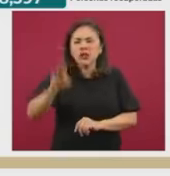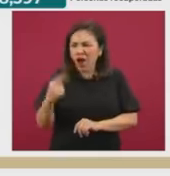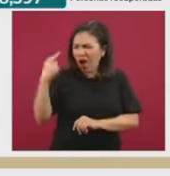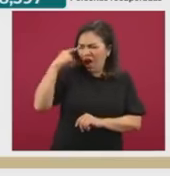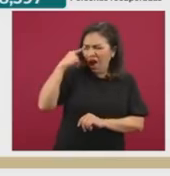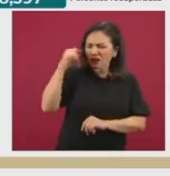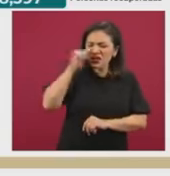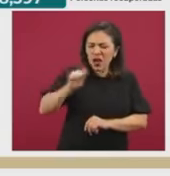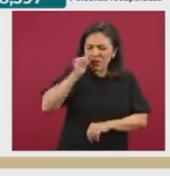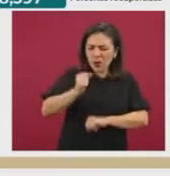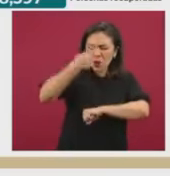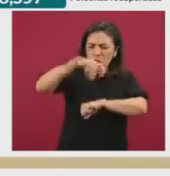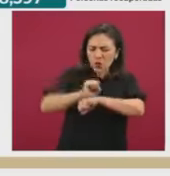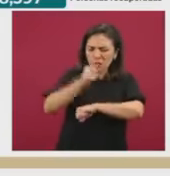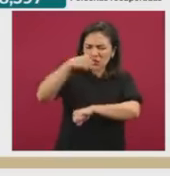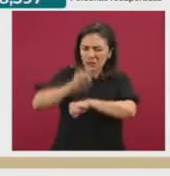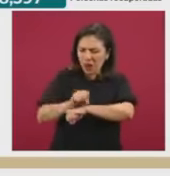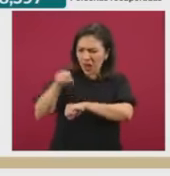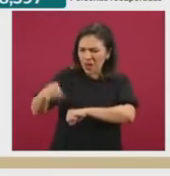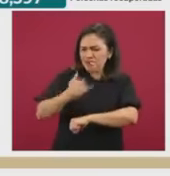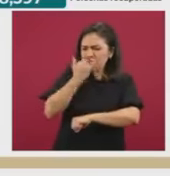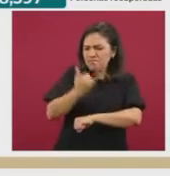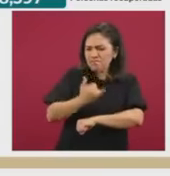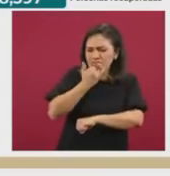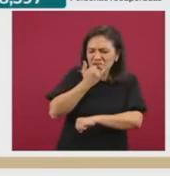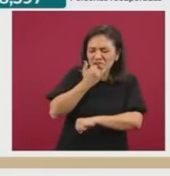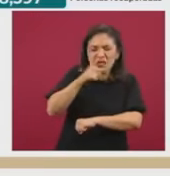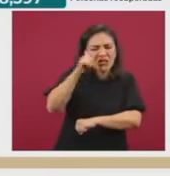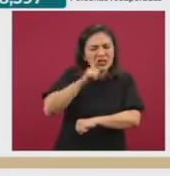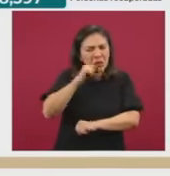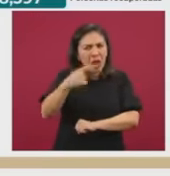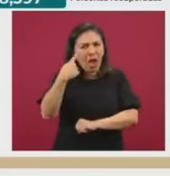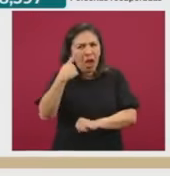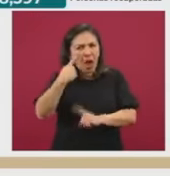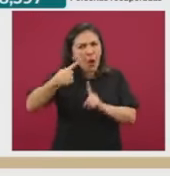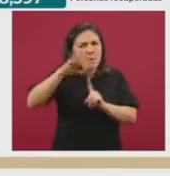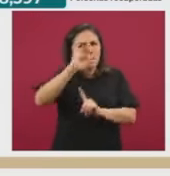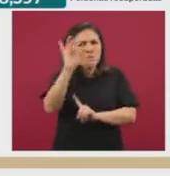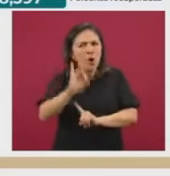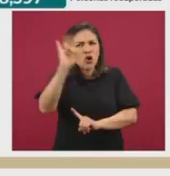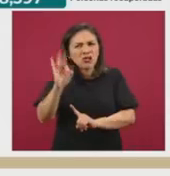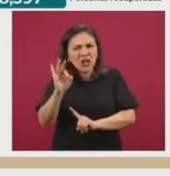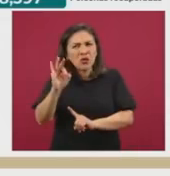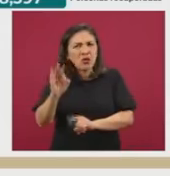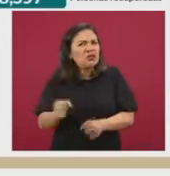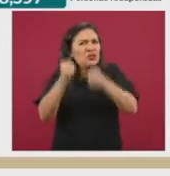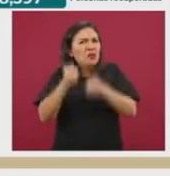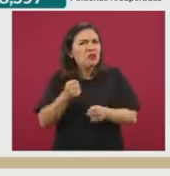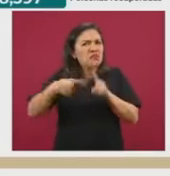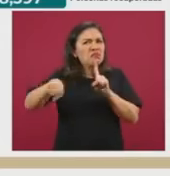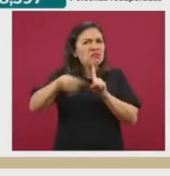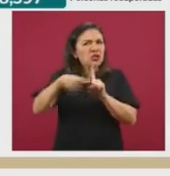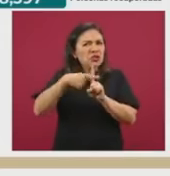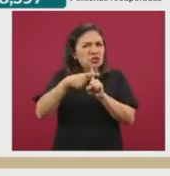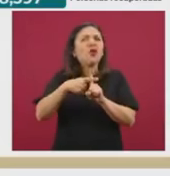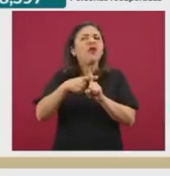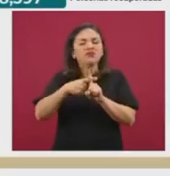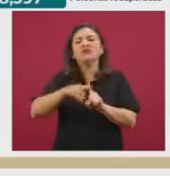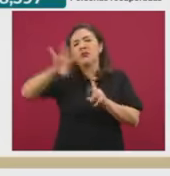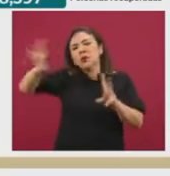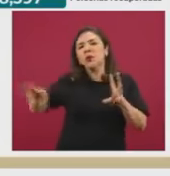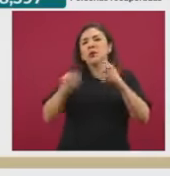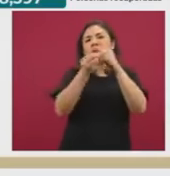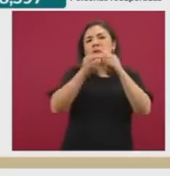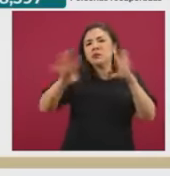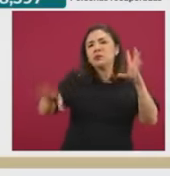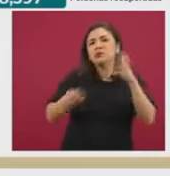semana, de aquellos sospechosos, tanto los sospechosos que nunca tuvieron muestra, los sospechosos que no tienen posibilidad de resultado,